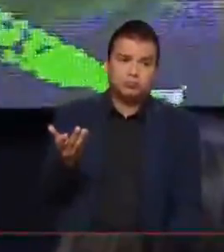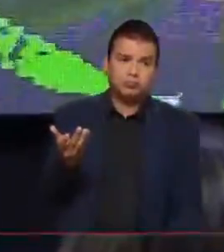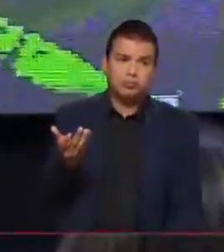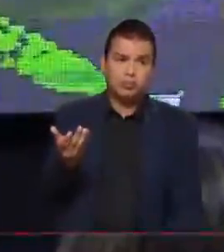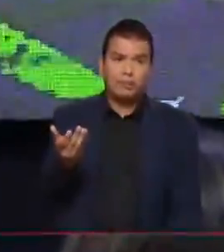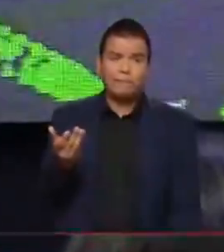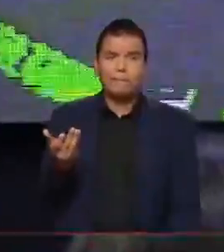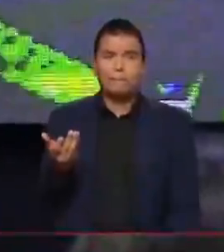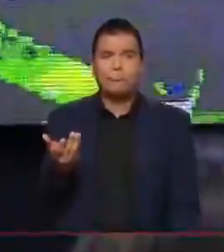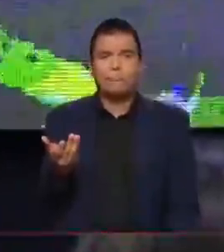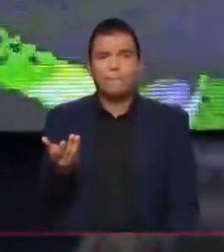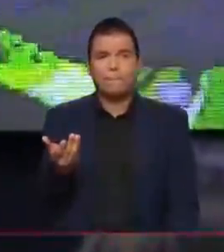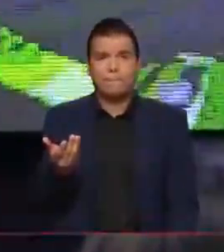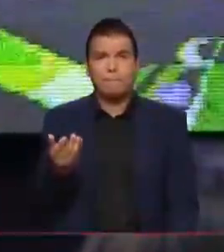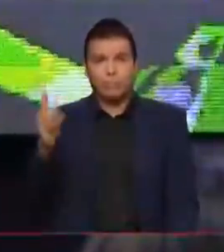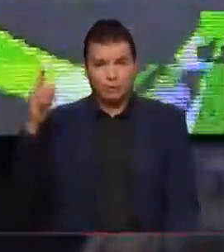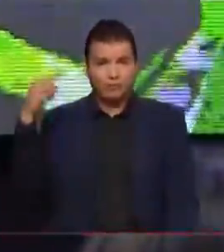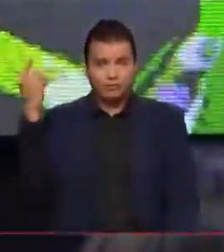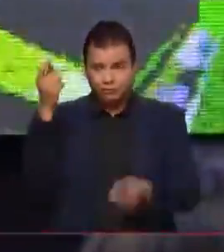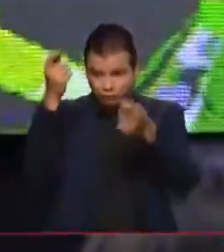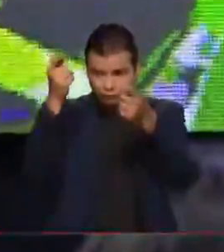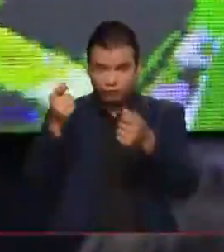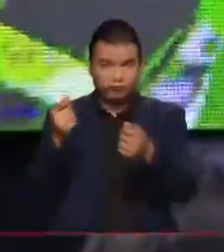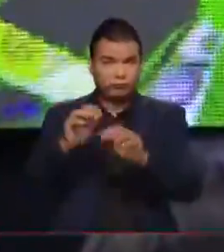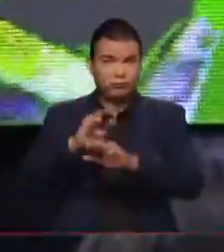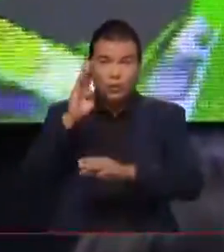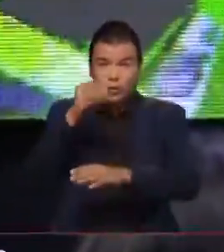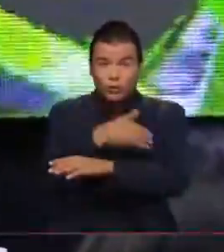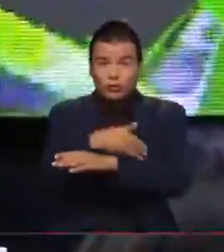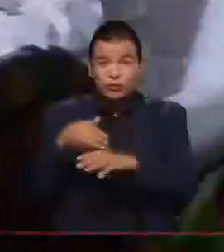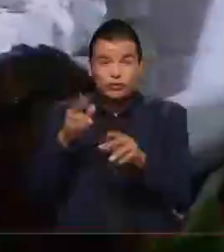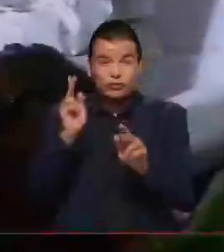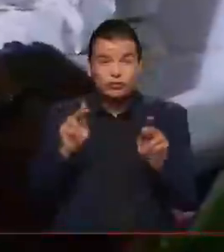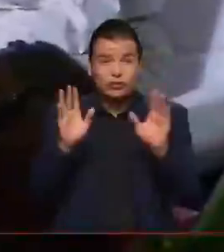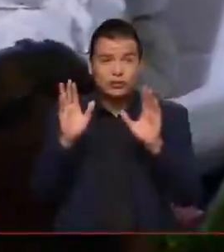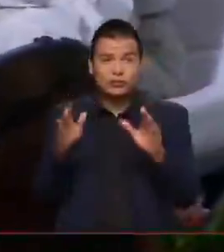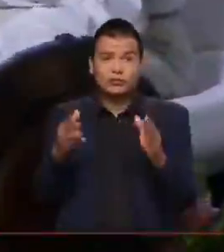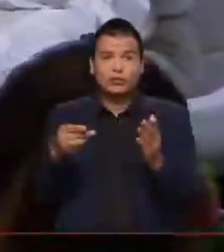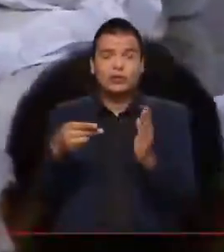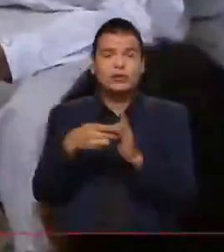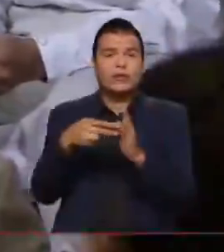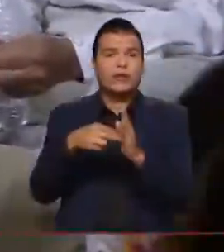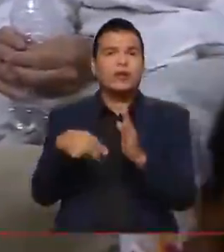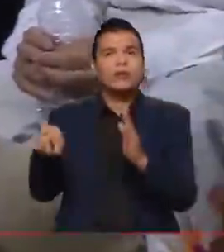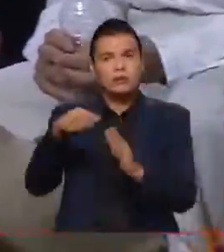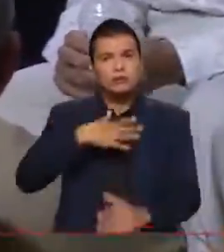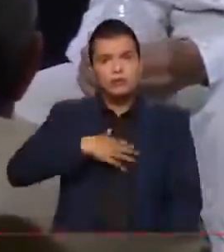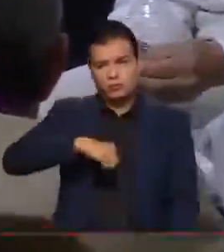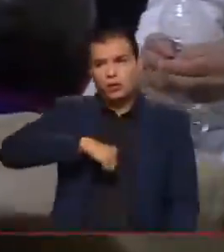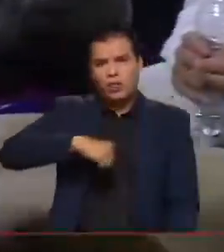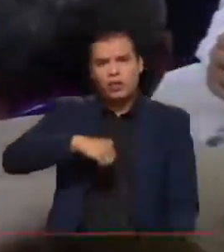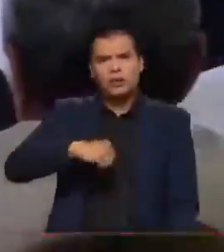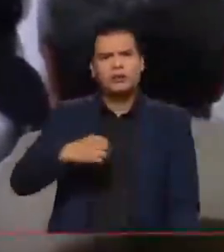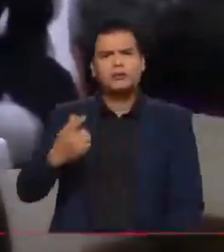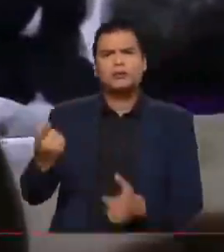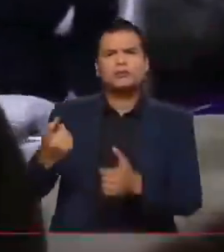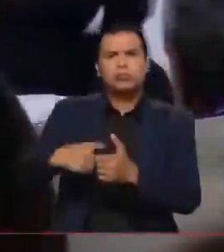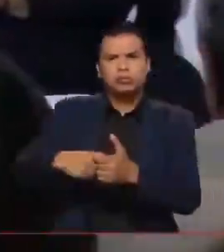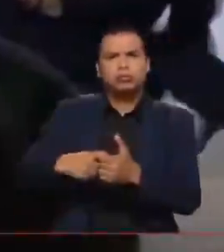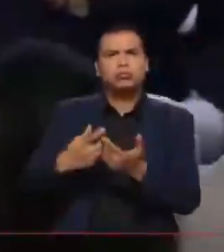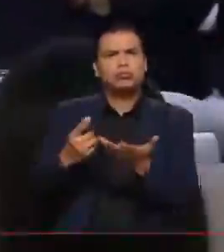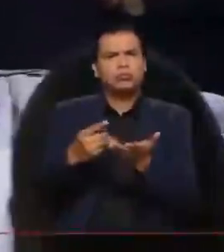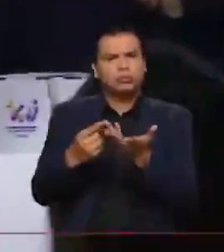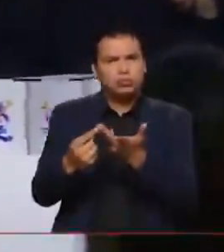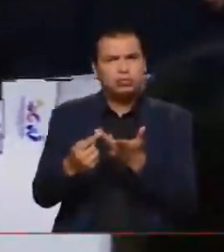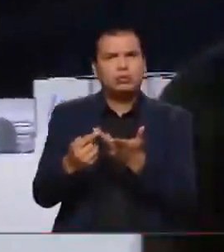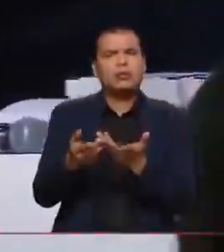Y esas son cifras pues escandalosas, porque se trata de trabajadores que teniendo derecho a las garantías del Código